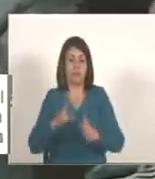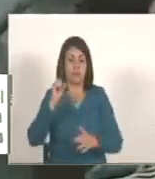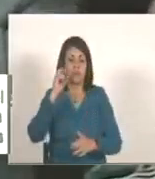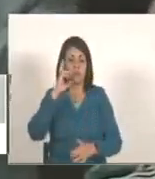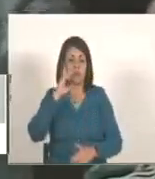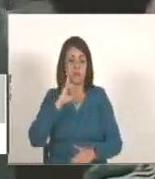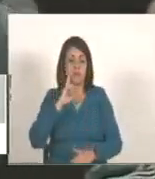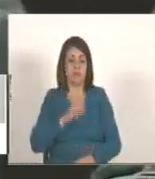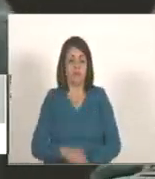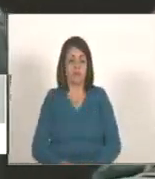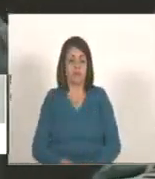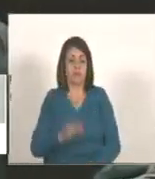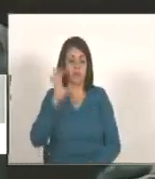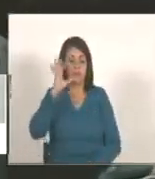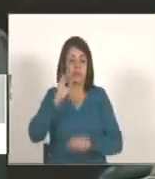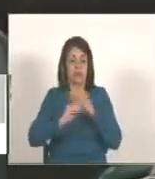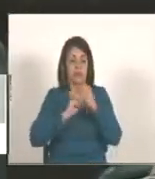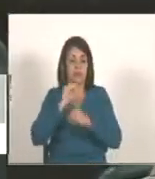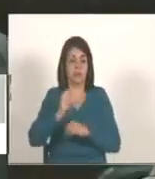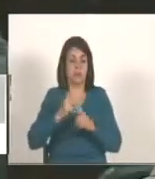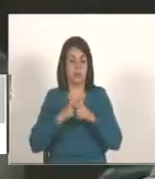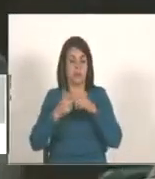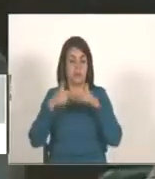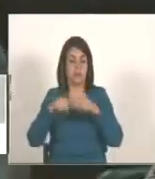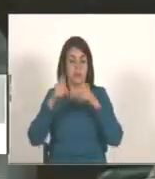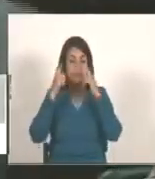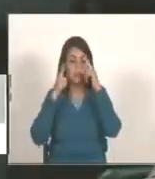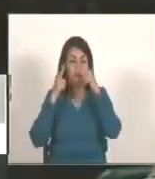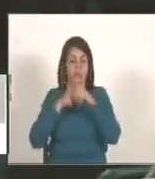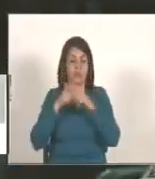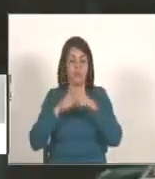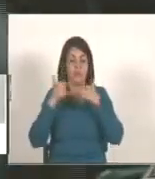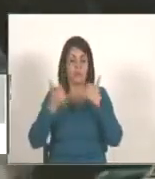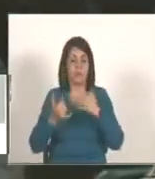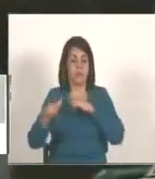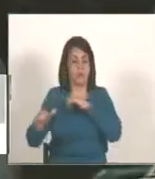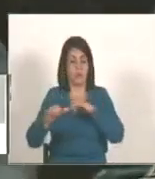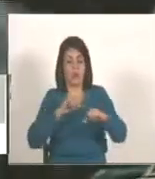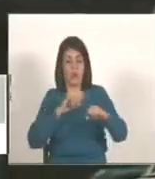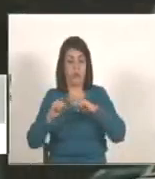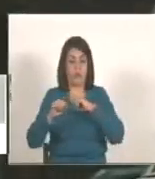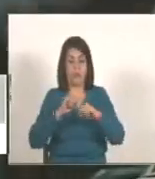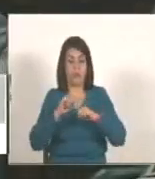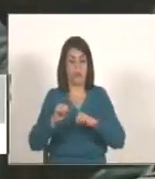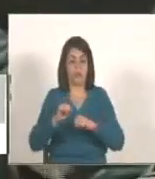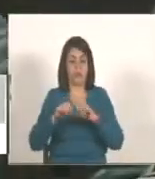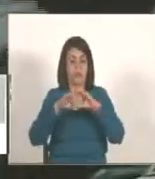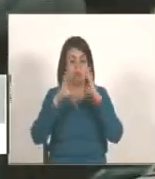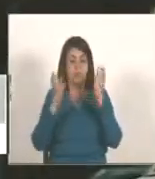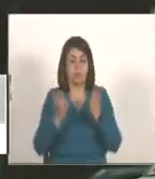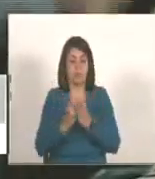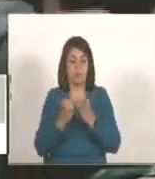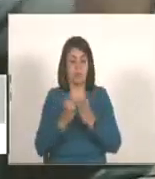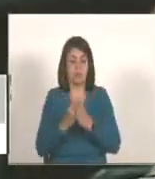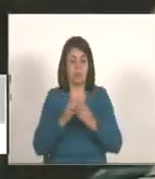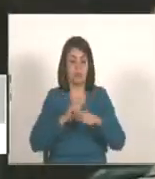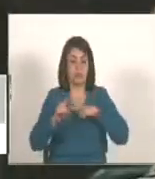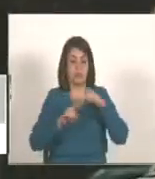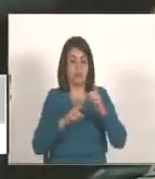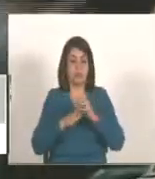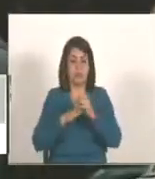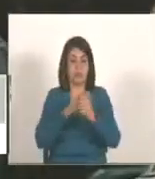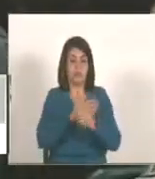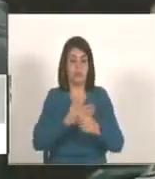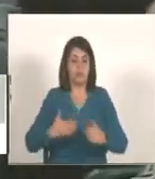Bolívar, el país del comandante Chávez, está en movimiento en el mundo dirigido por